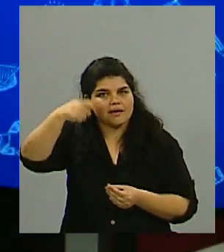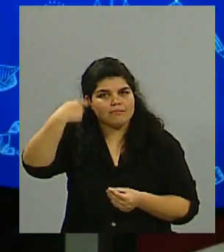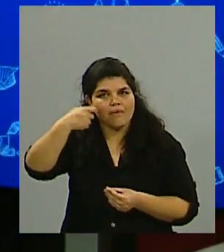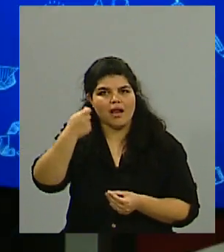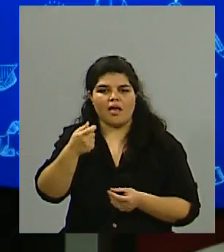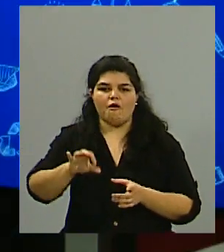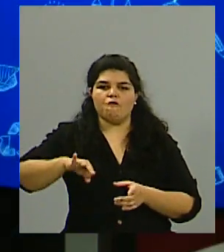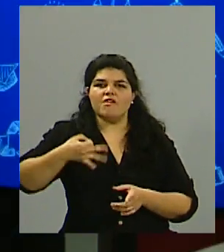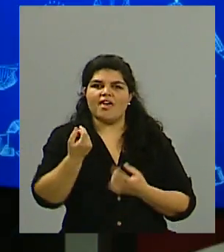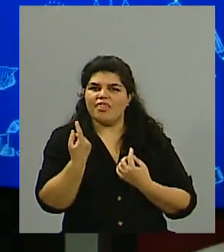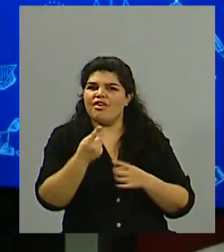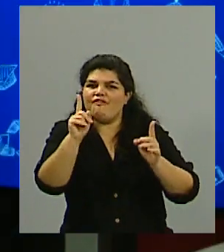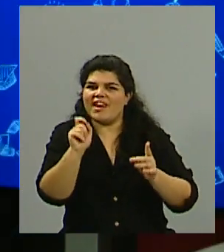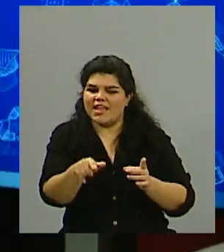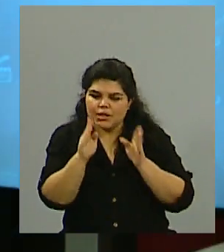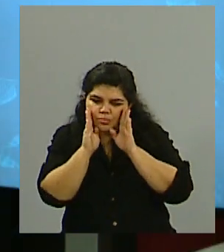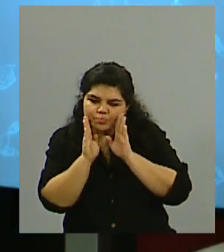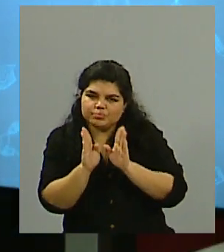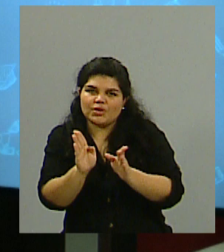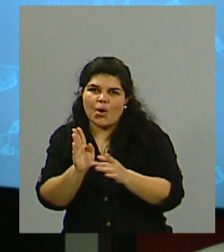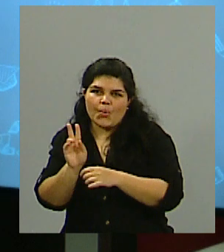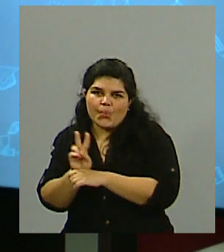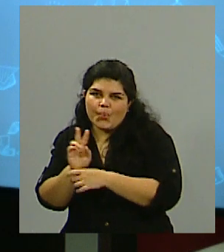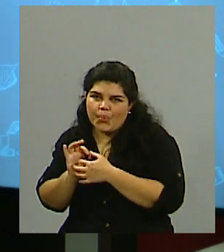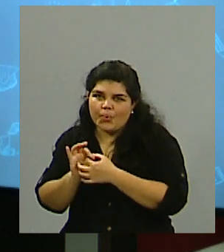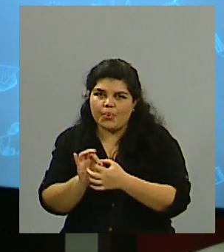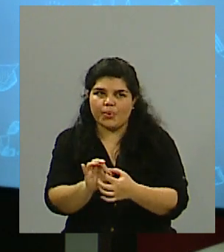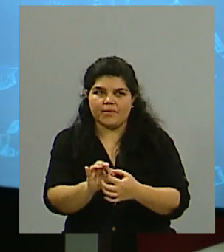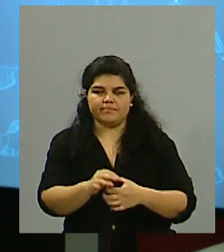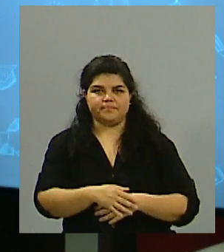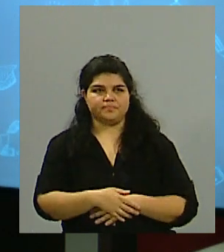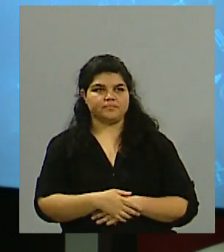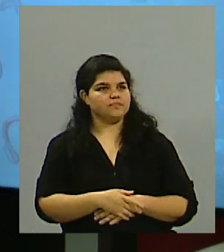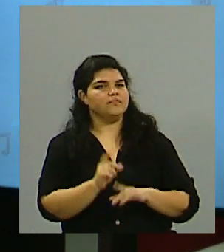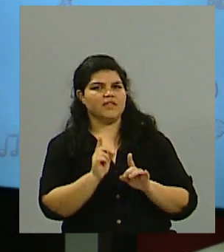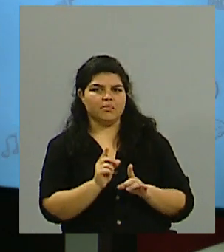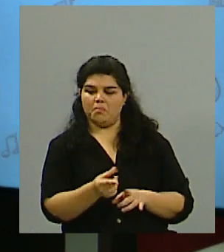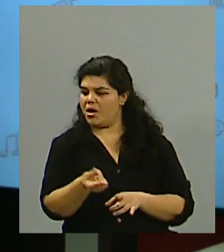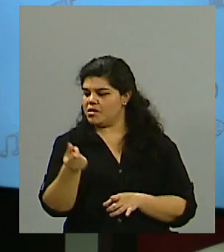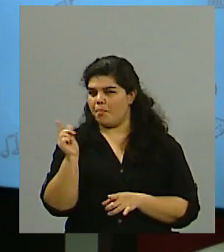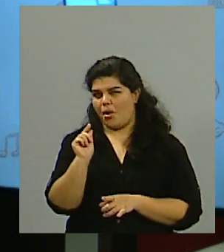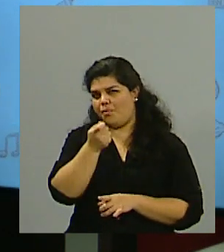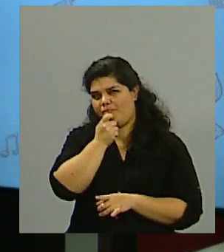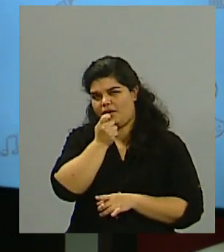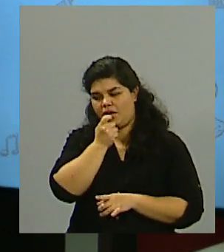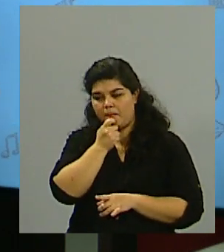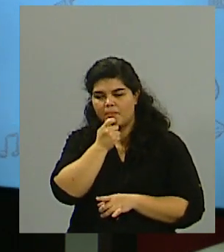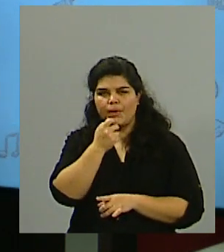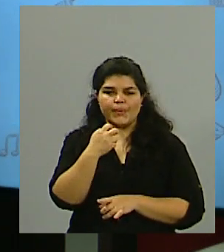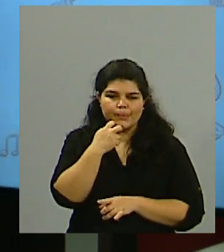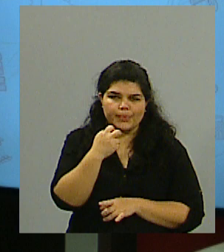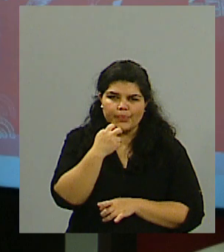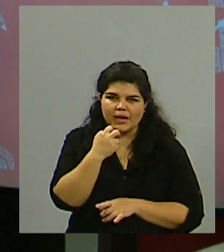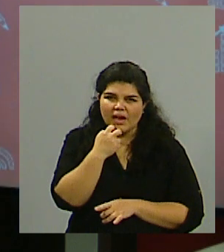increíble, repasando para hablar del tema, hace muy poco tiempo, cuando bueno, un animalito lo operaban o era viejito, se